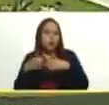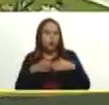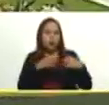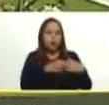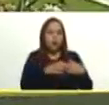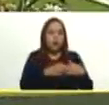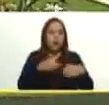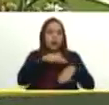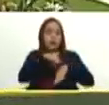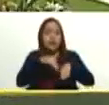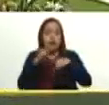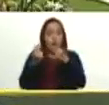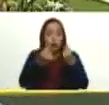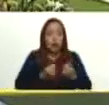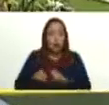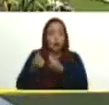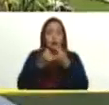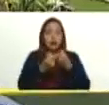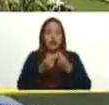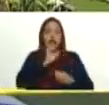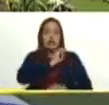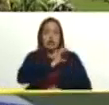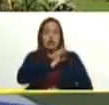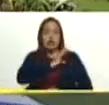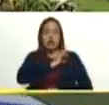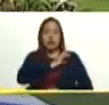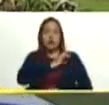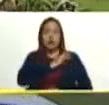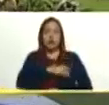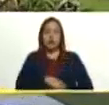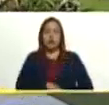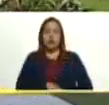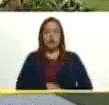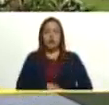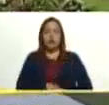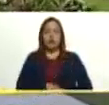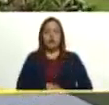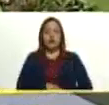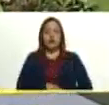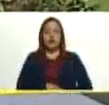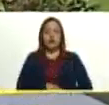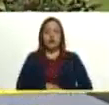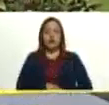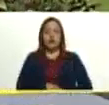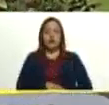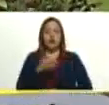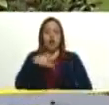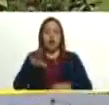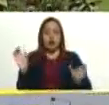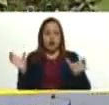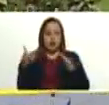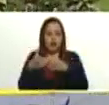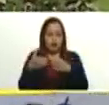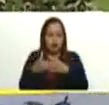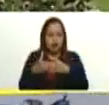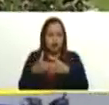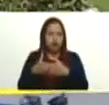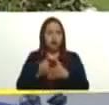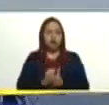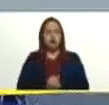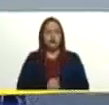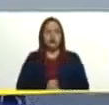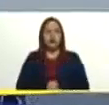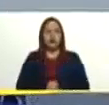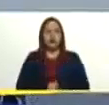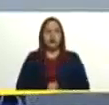con los ministros de finanzas en Chile. We have had a gathering, hubo una reunión